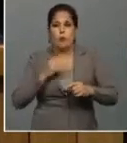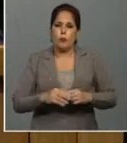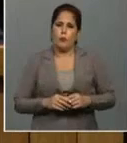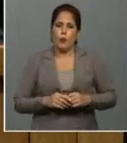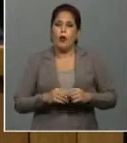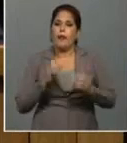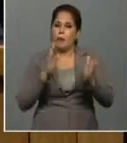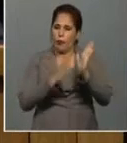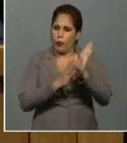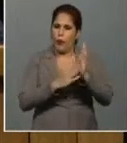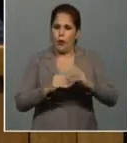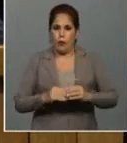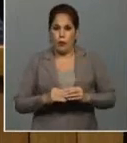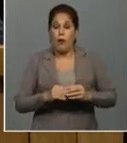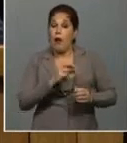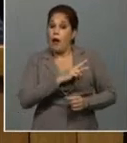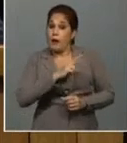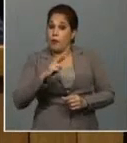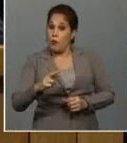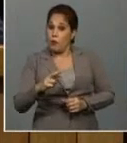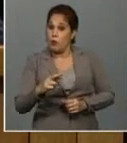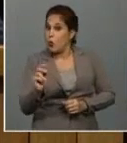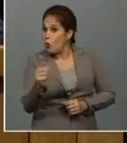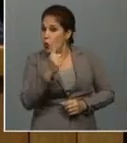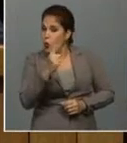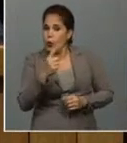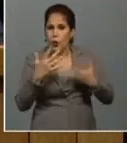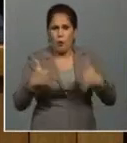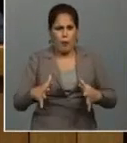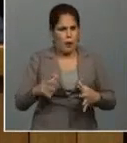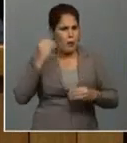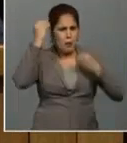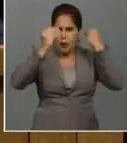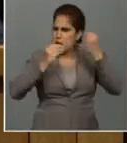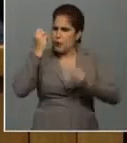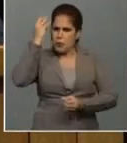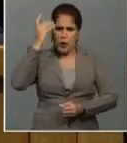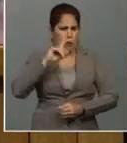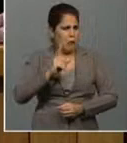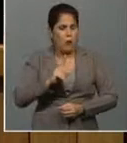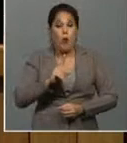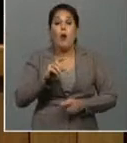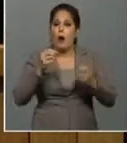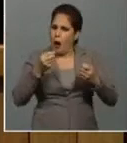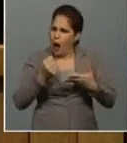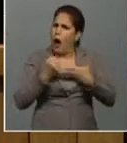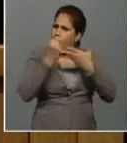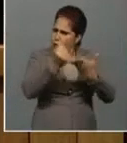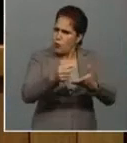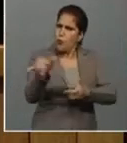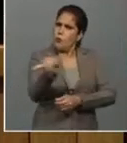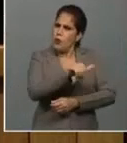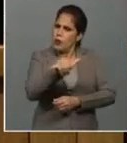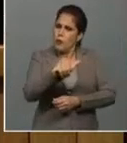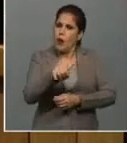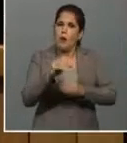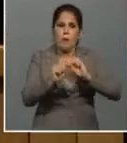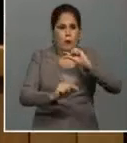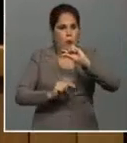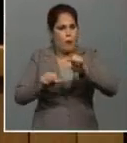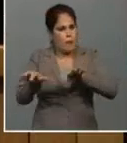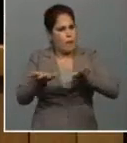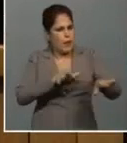probados la revolución no sólo no le teme al pensamiento creador sino que lo aúpa lo cultiva